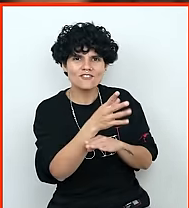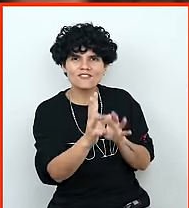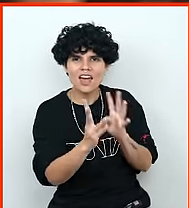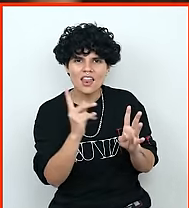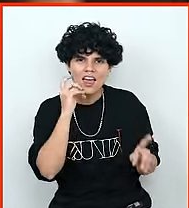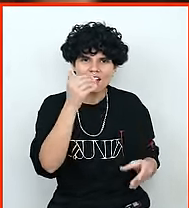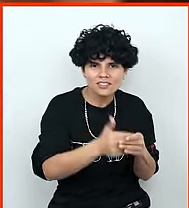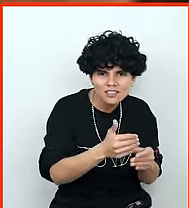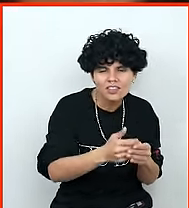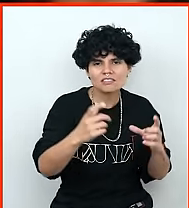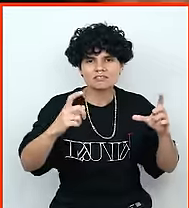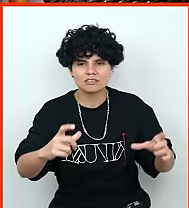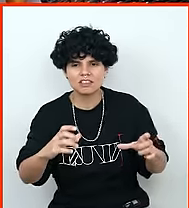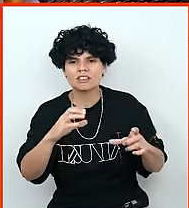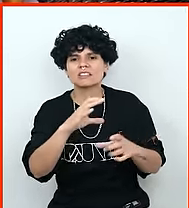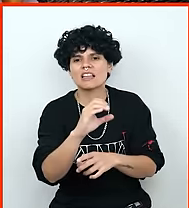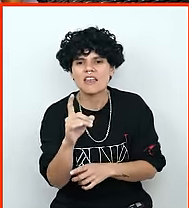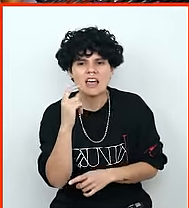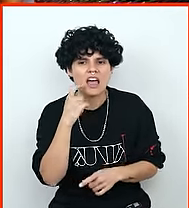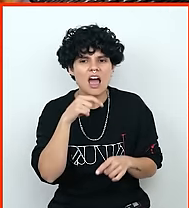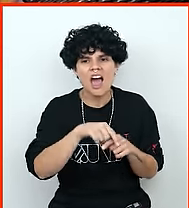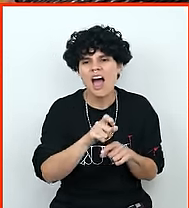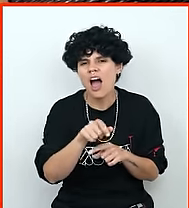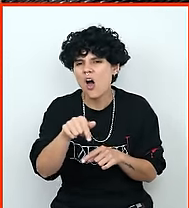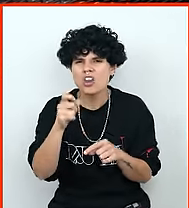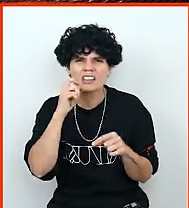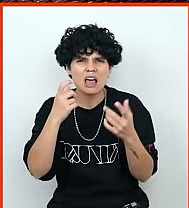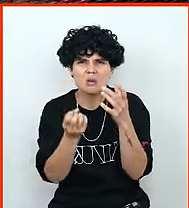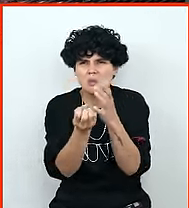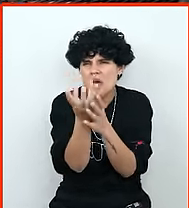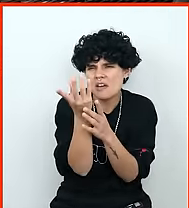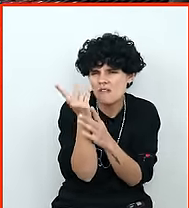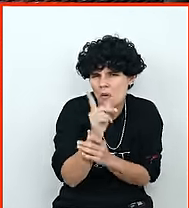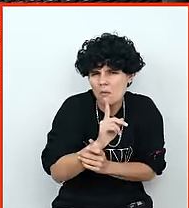ya cuando apareció en internet era como Audio Galaxy, qué sé yo.